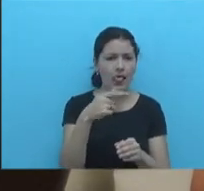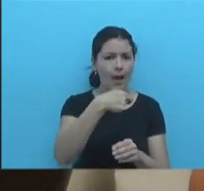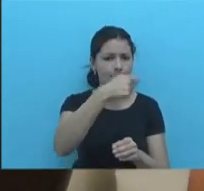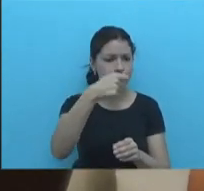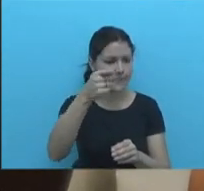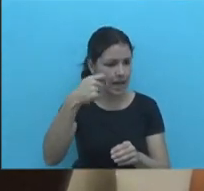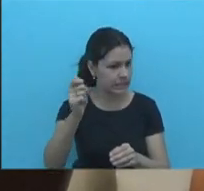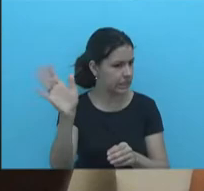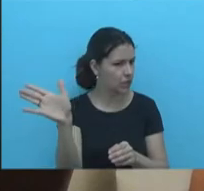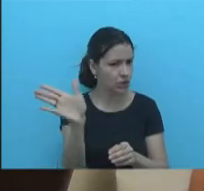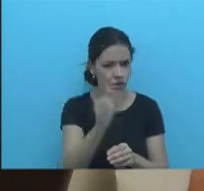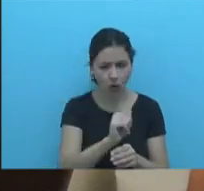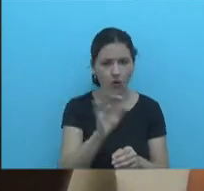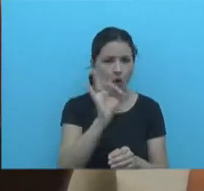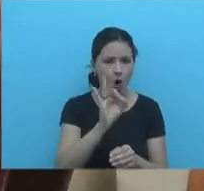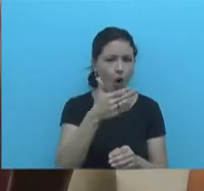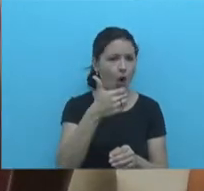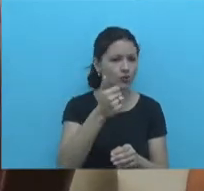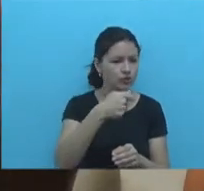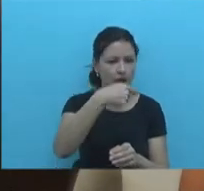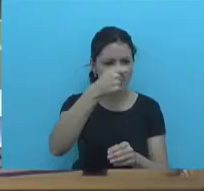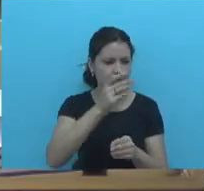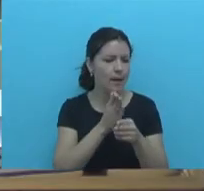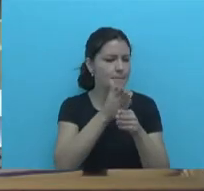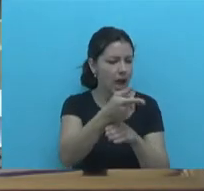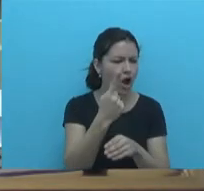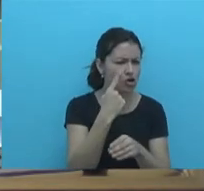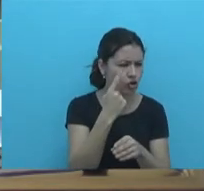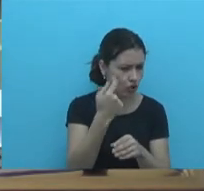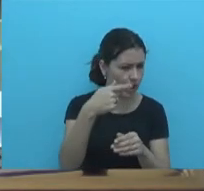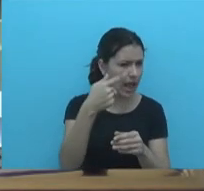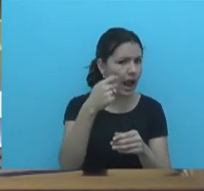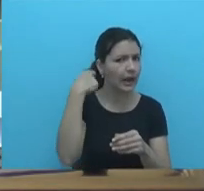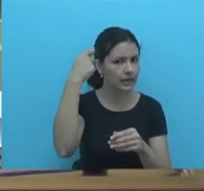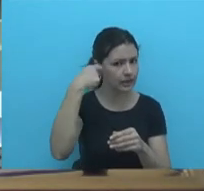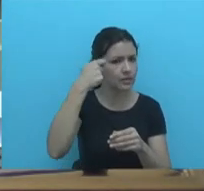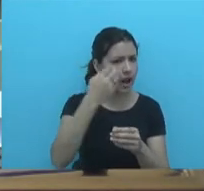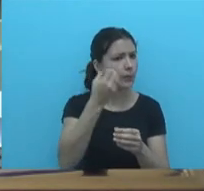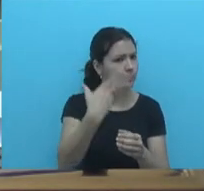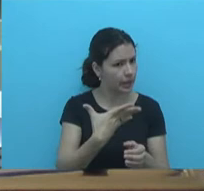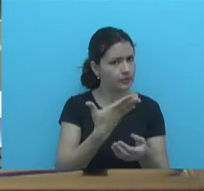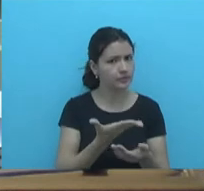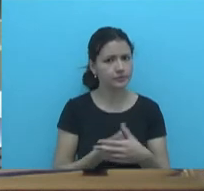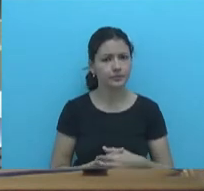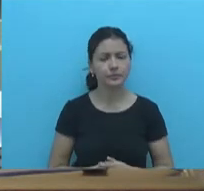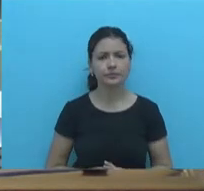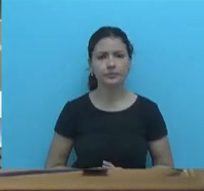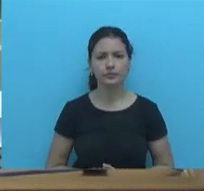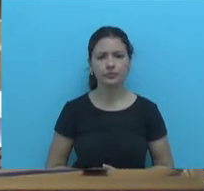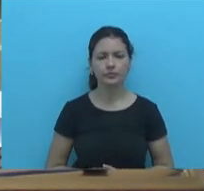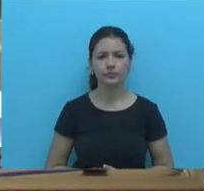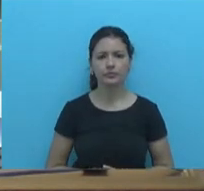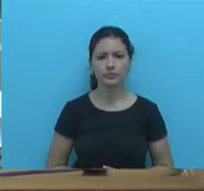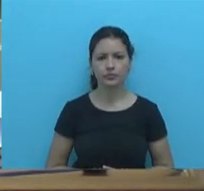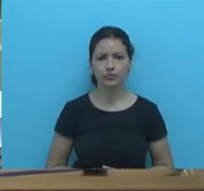o cada 6 meses. Diputada. La asistencia